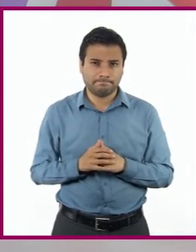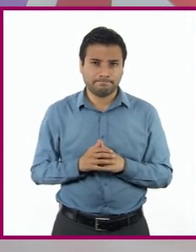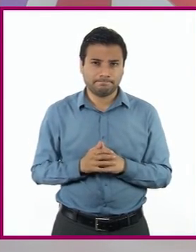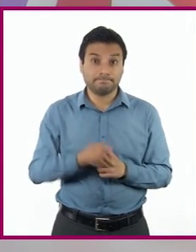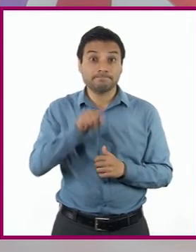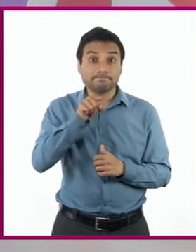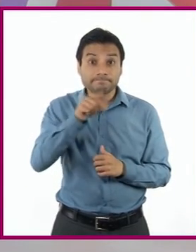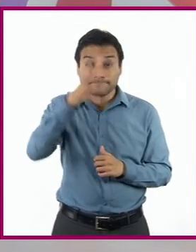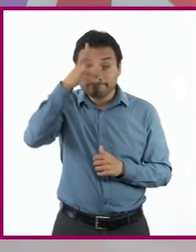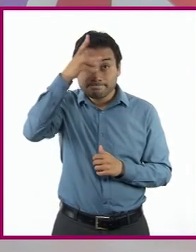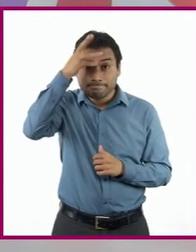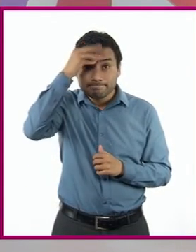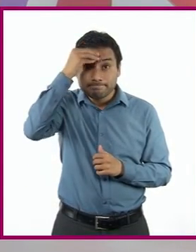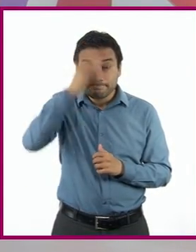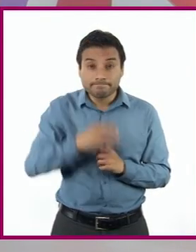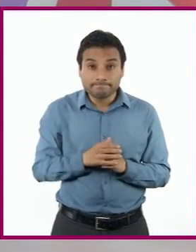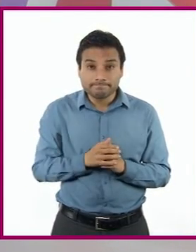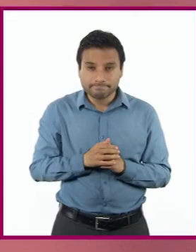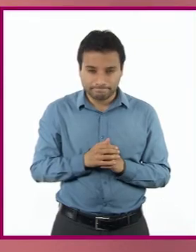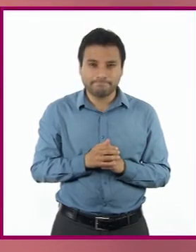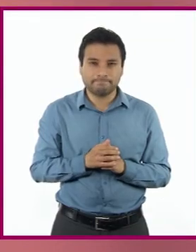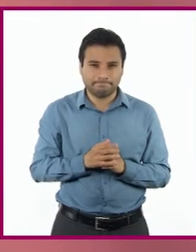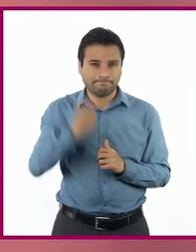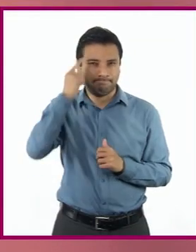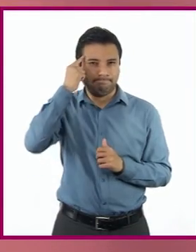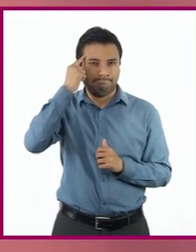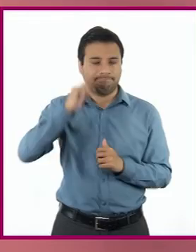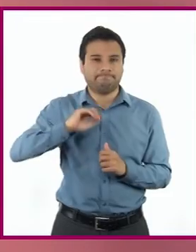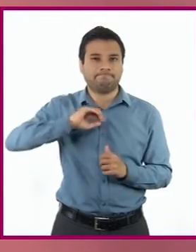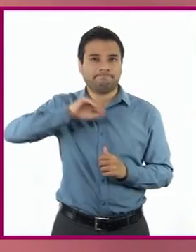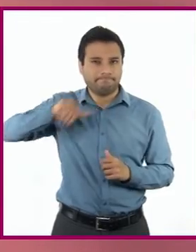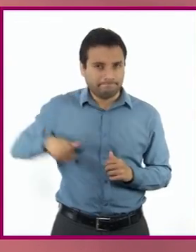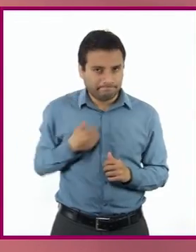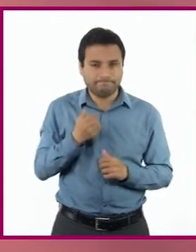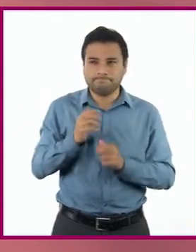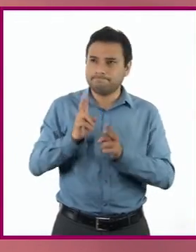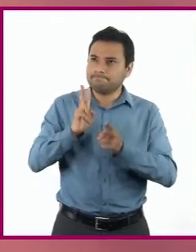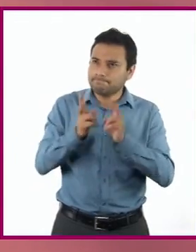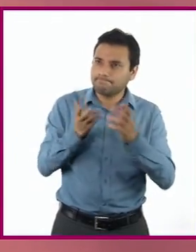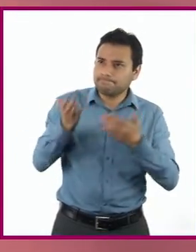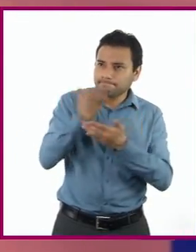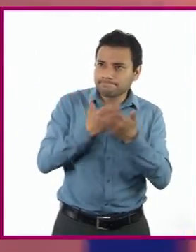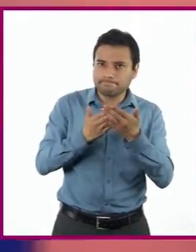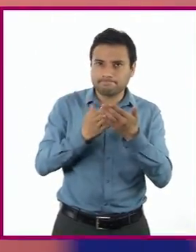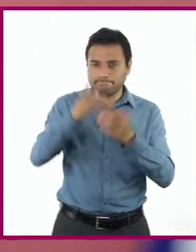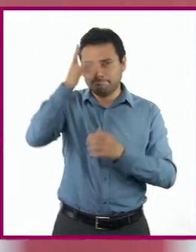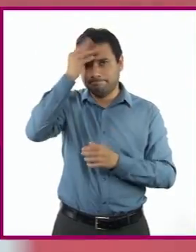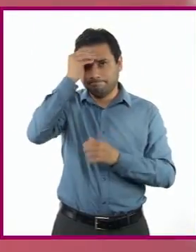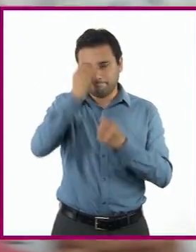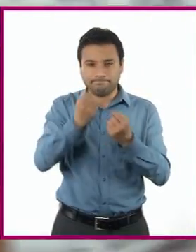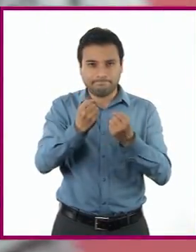el aprendizaje obtenido esté siempre en movimiento y así afianzarlo.